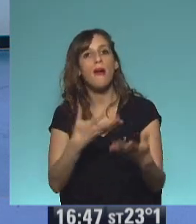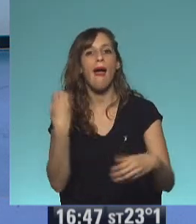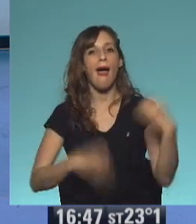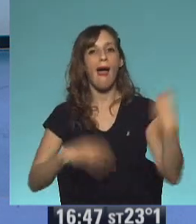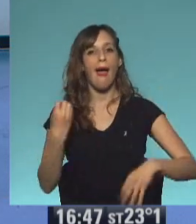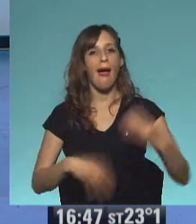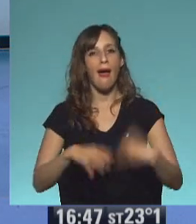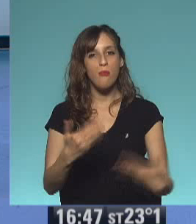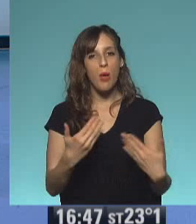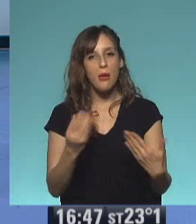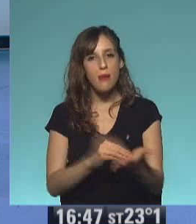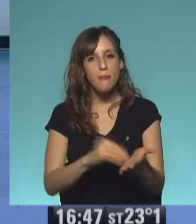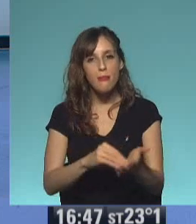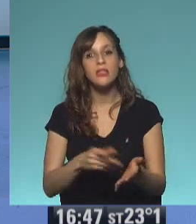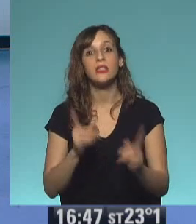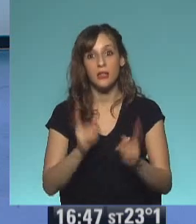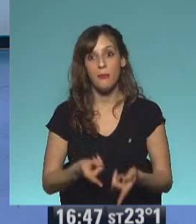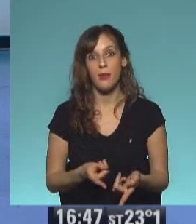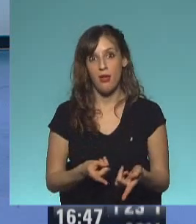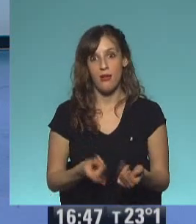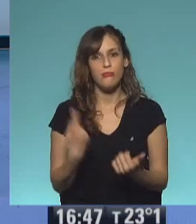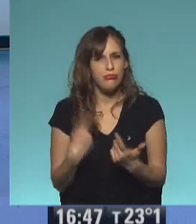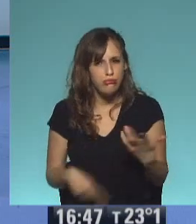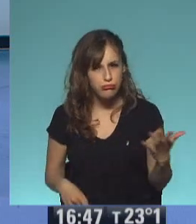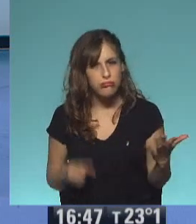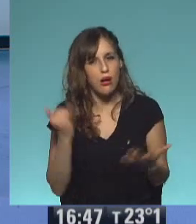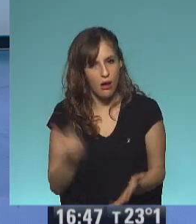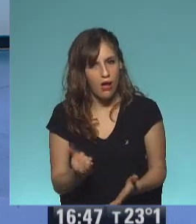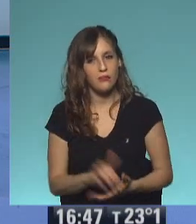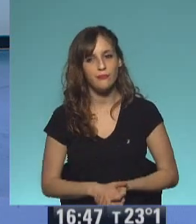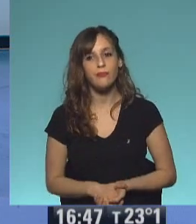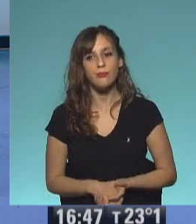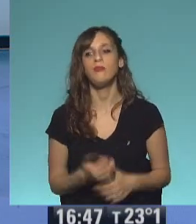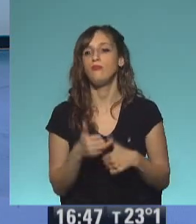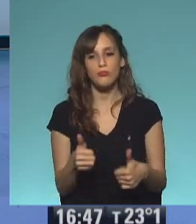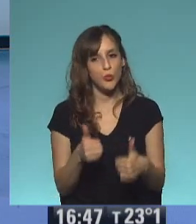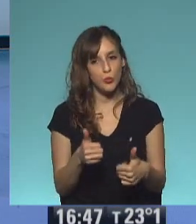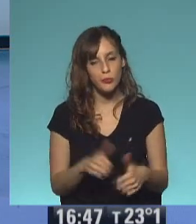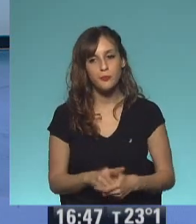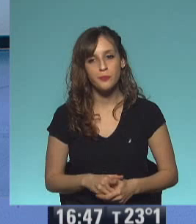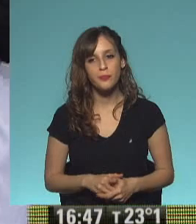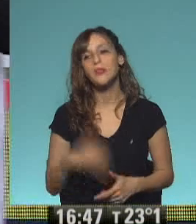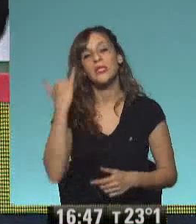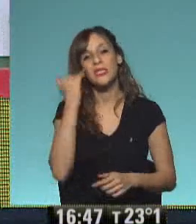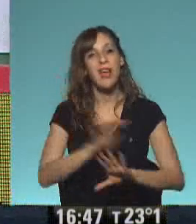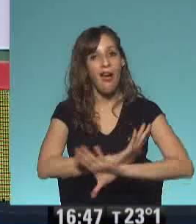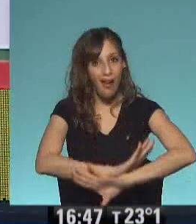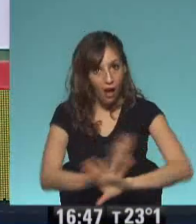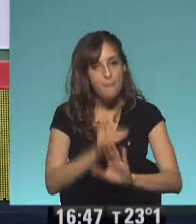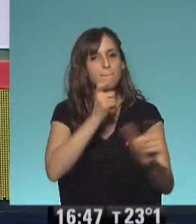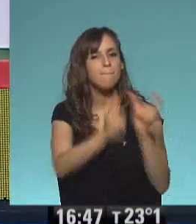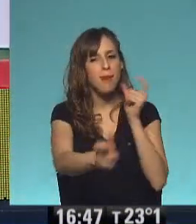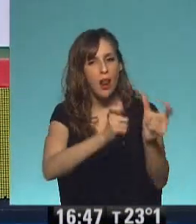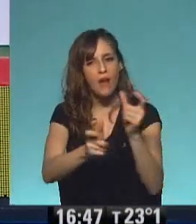de opción a rada el tarra salta no muy bien ya tenemos todas estas palabras